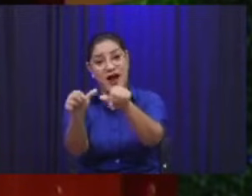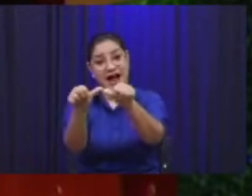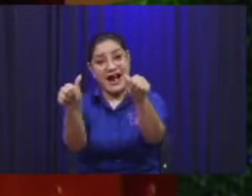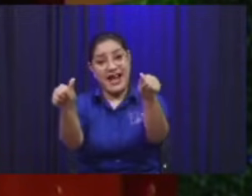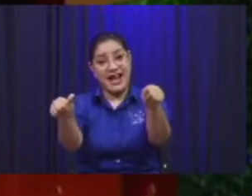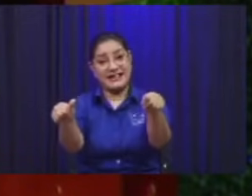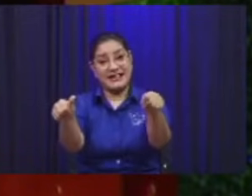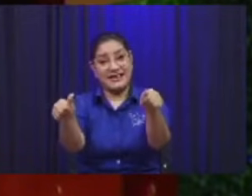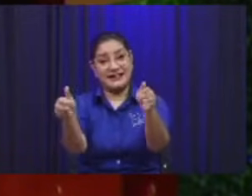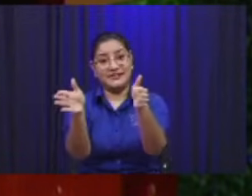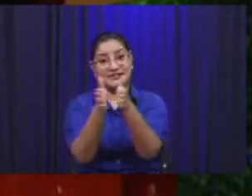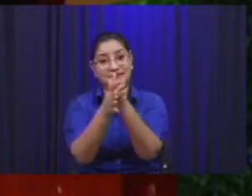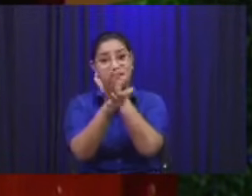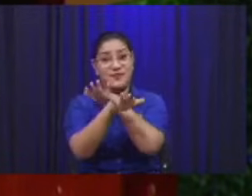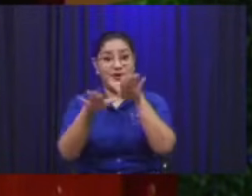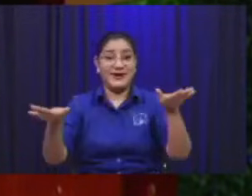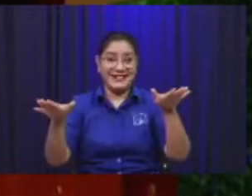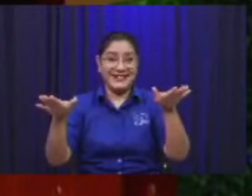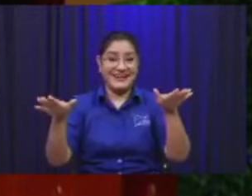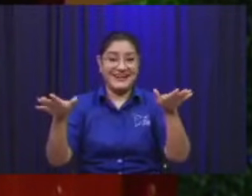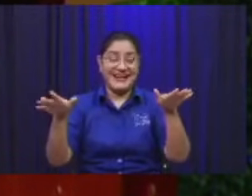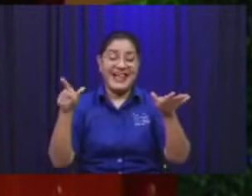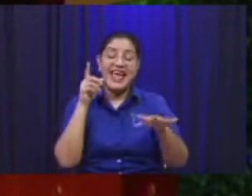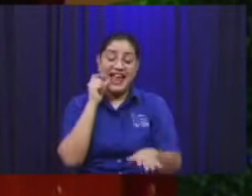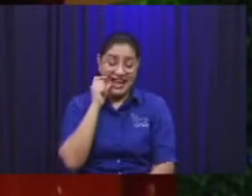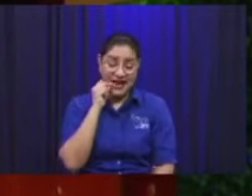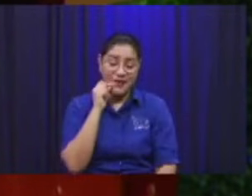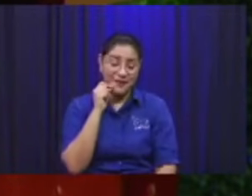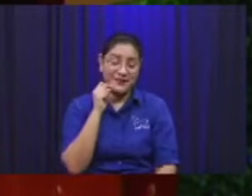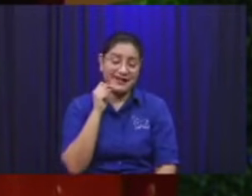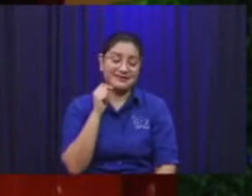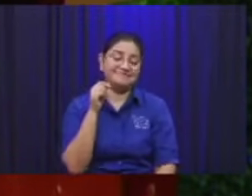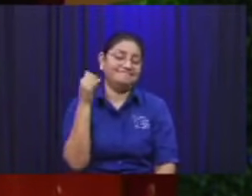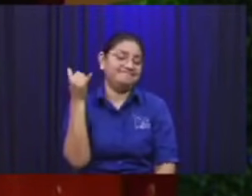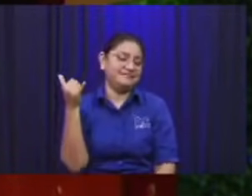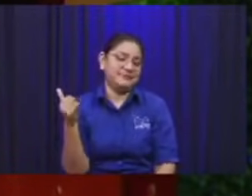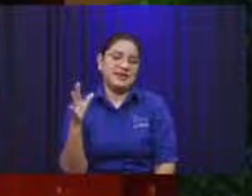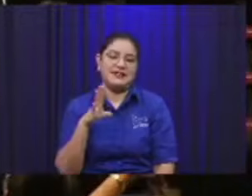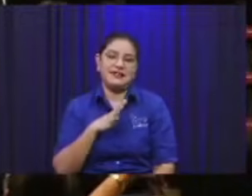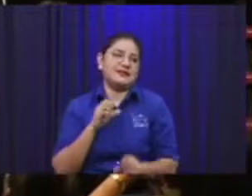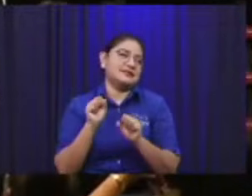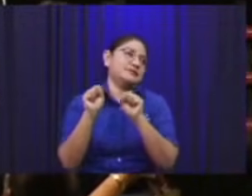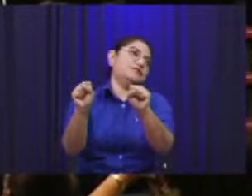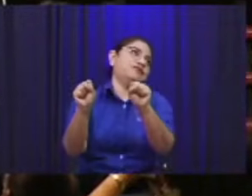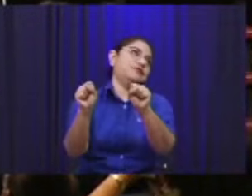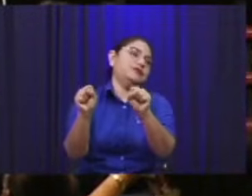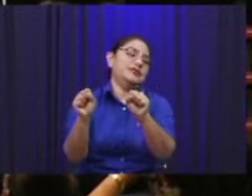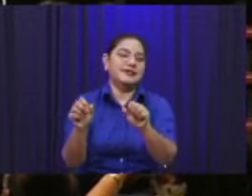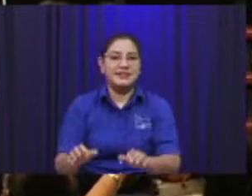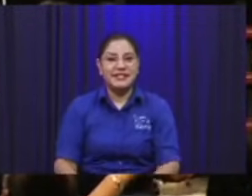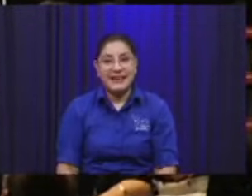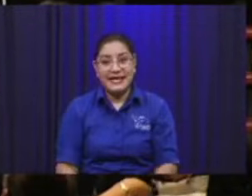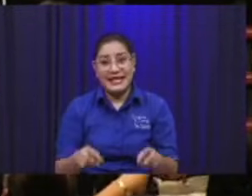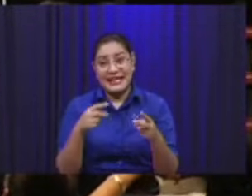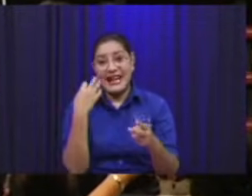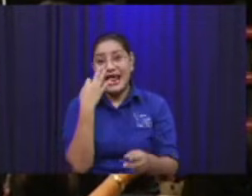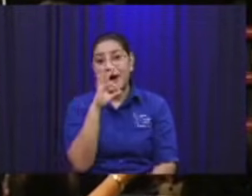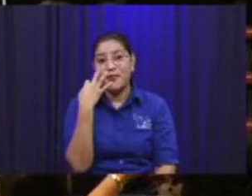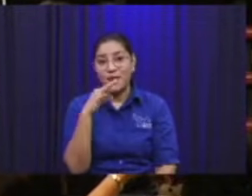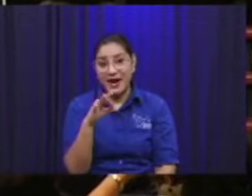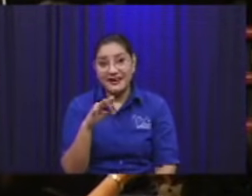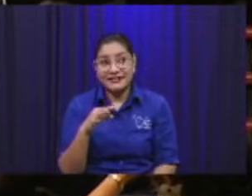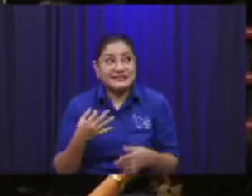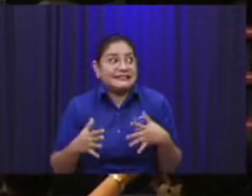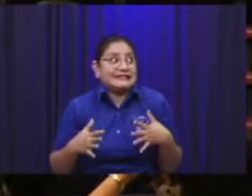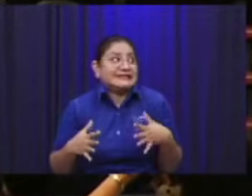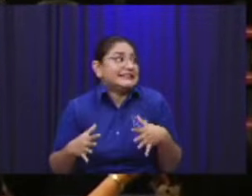va a morir ella debería estar muerto área le falta morir pero el día debería estar muerto y de miedo por lo que